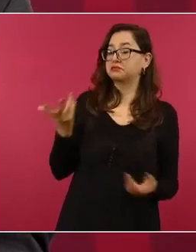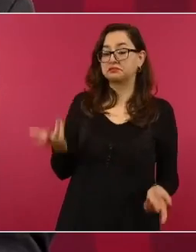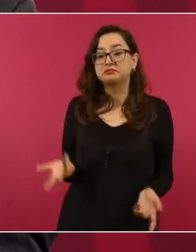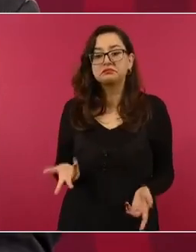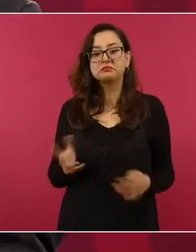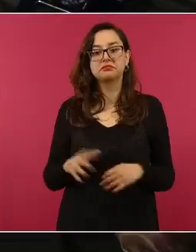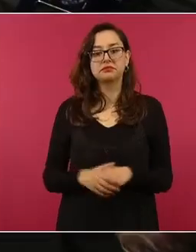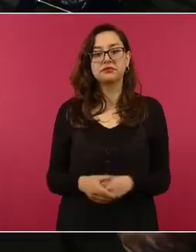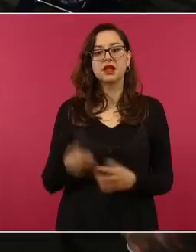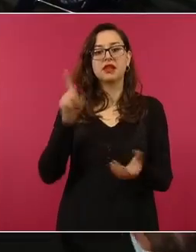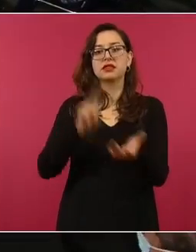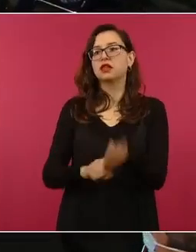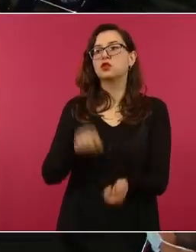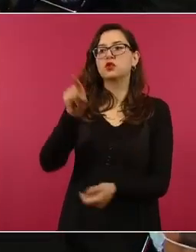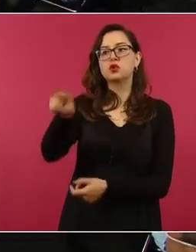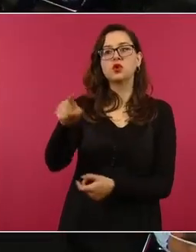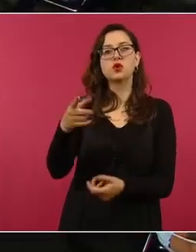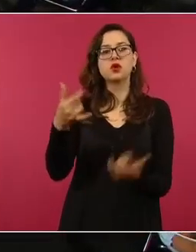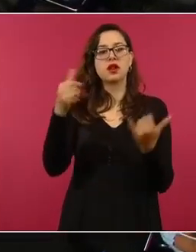En muchos casos,